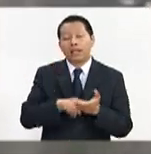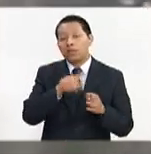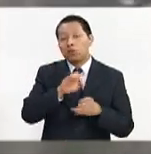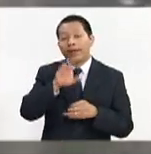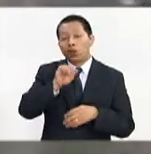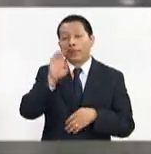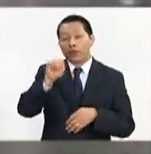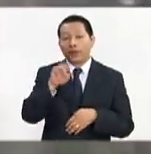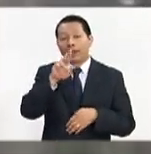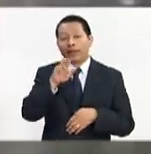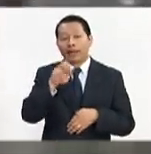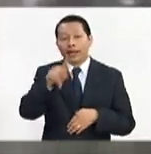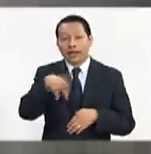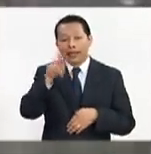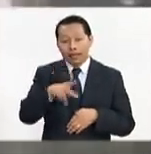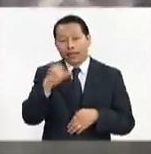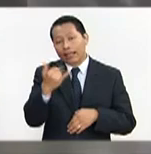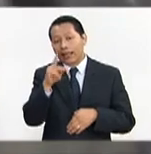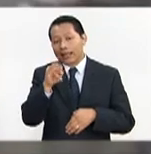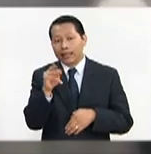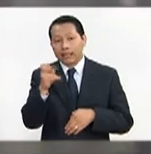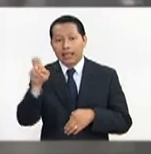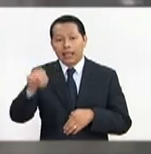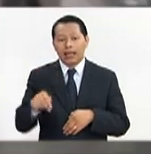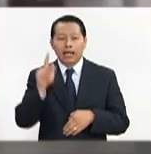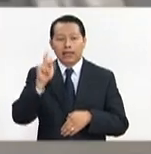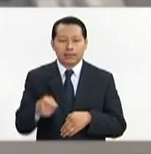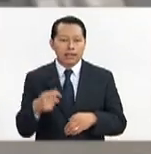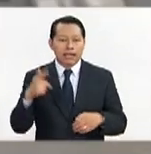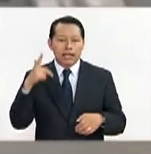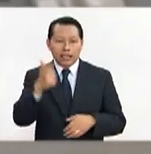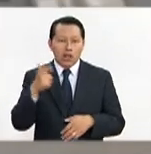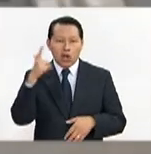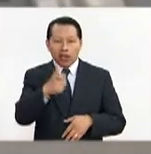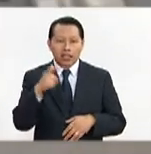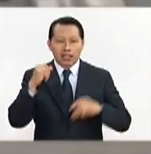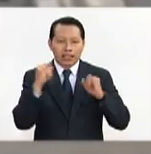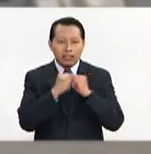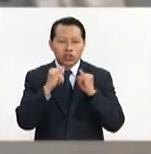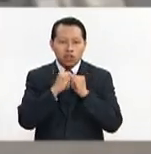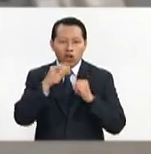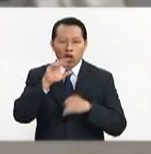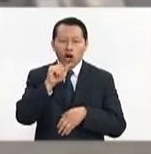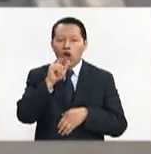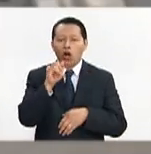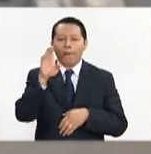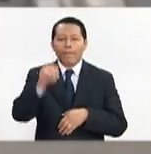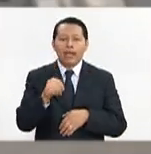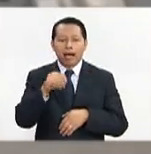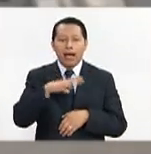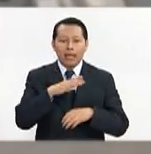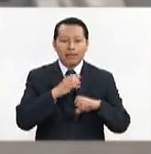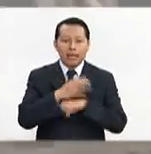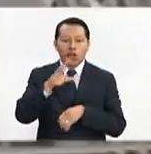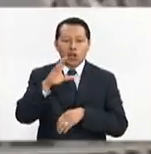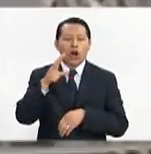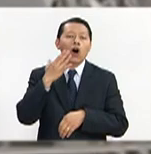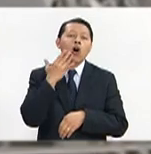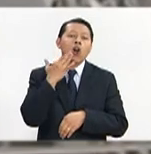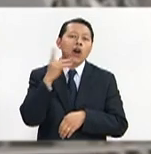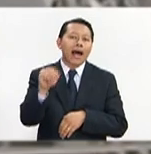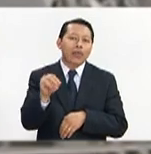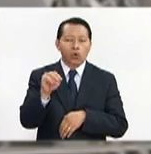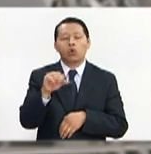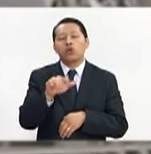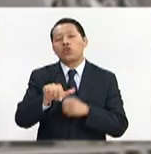de 1999, Eric Harris y Dylan Klebold provocaron un tiroteo en el Instituto Columbia, en el estado de Colorado. El ataque dejó un saldo